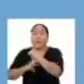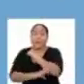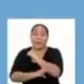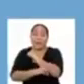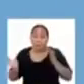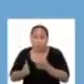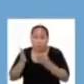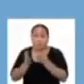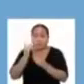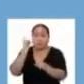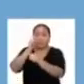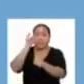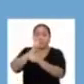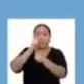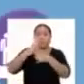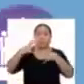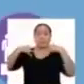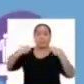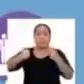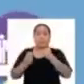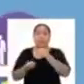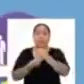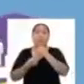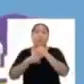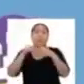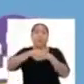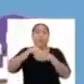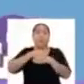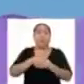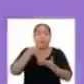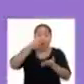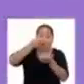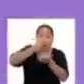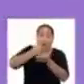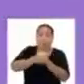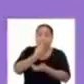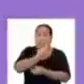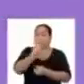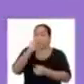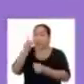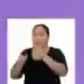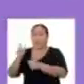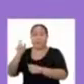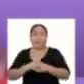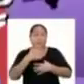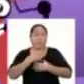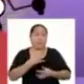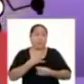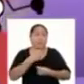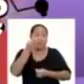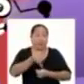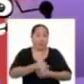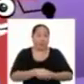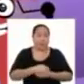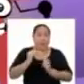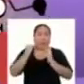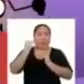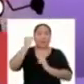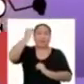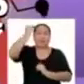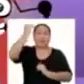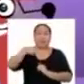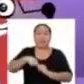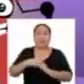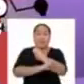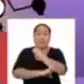la capacitación, salud y garantizan el ahorro y la inversión de los ciudadanos. Muy interesante, ¿no? El crecimiento y